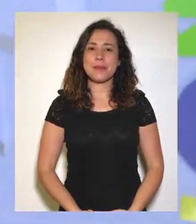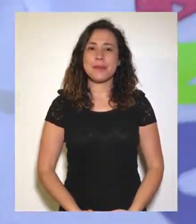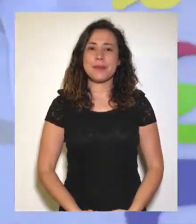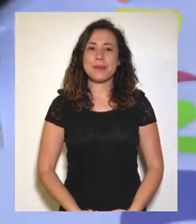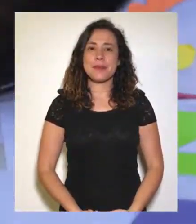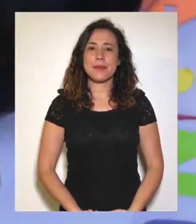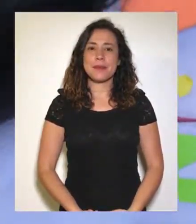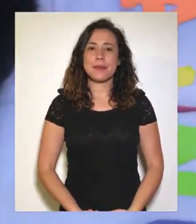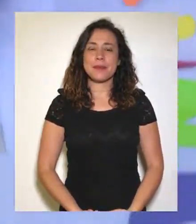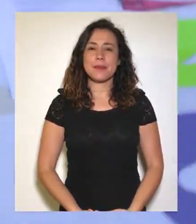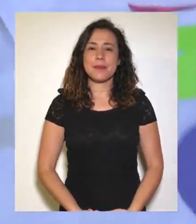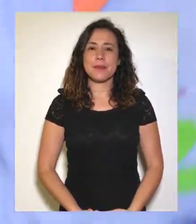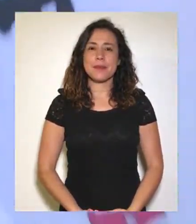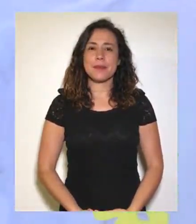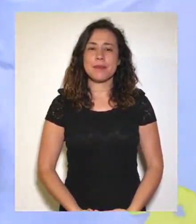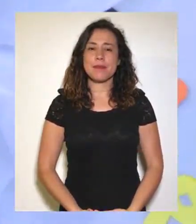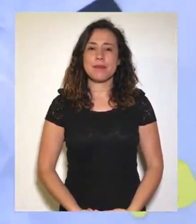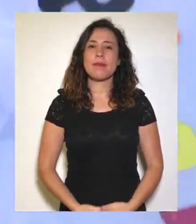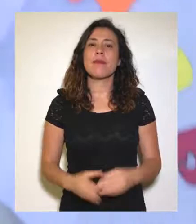¡Suéltale!